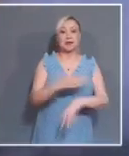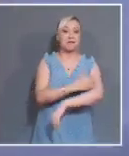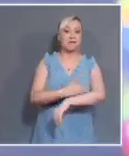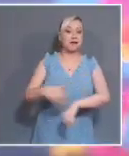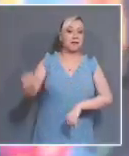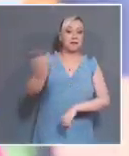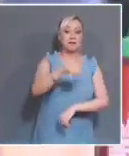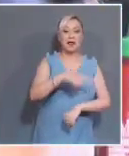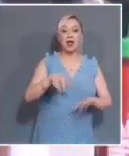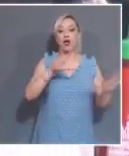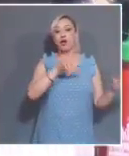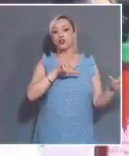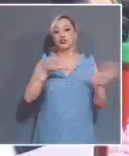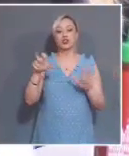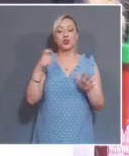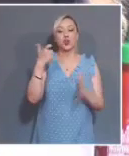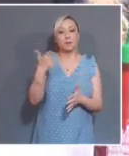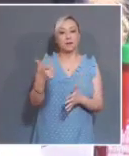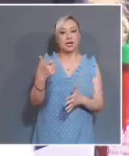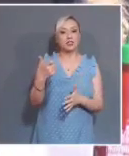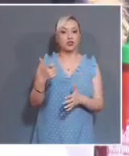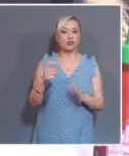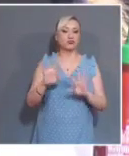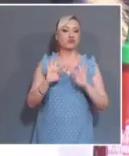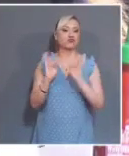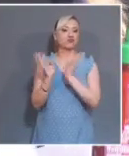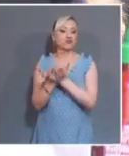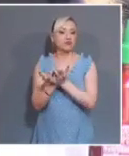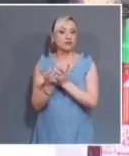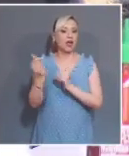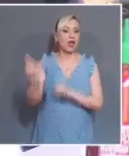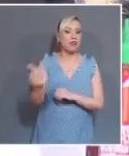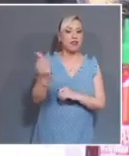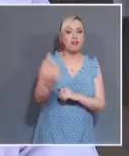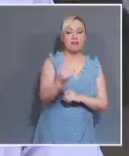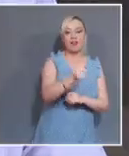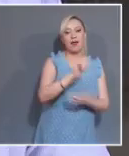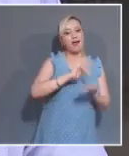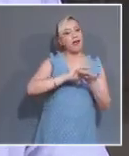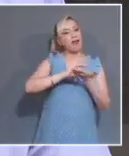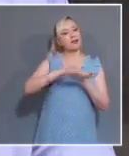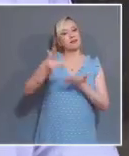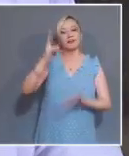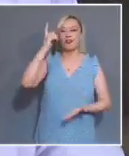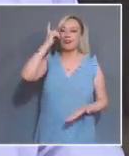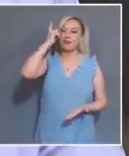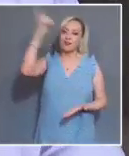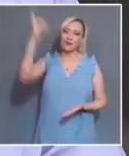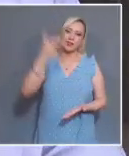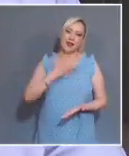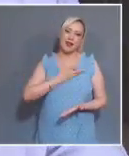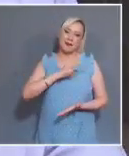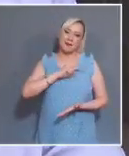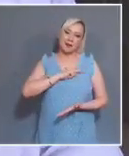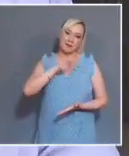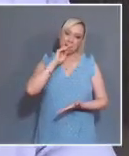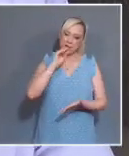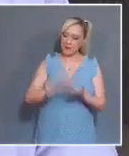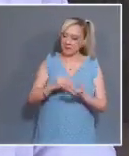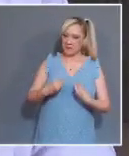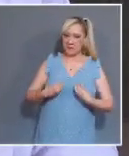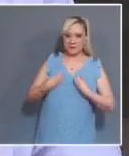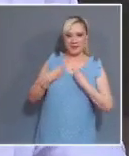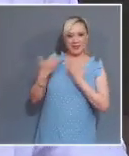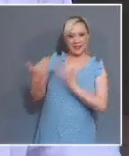por mesa en sus establecimientos. Gracias a Dios por tenerlas, por tener a mi mamá, que ya a sus